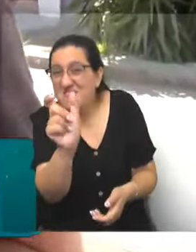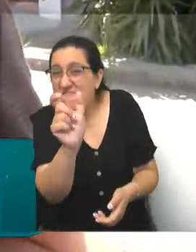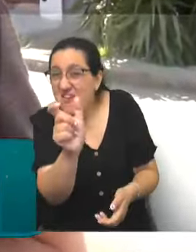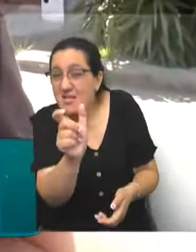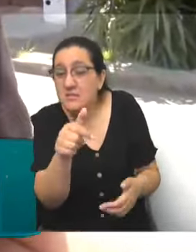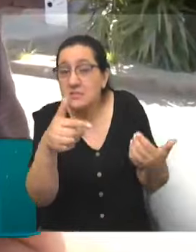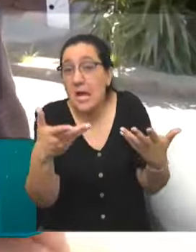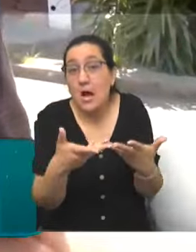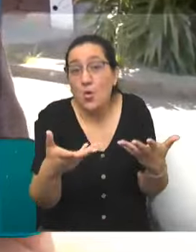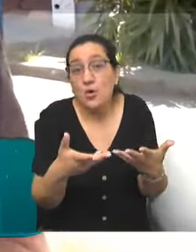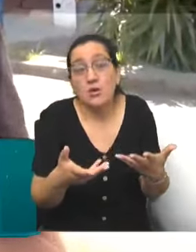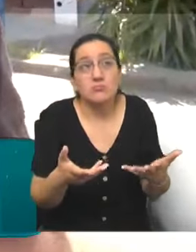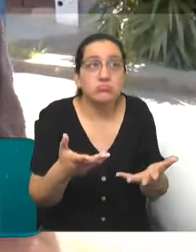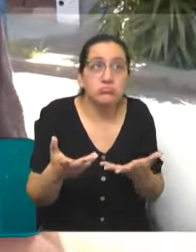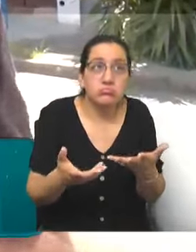hoy